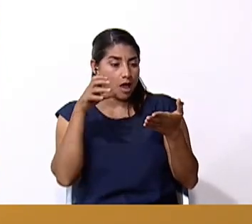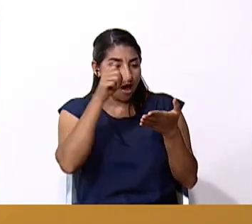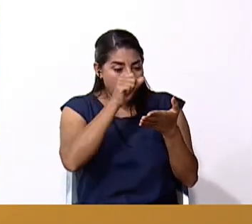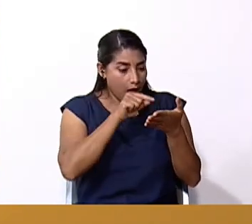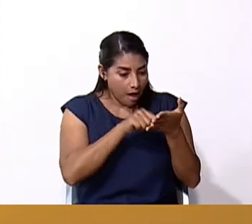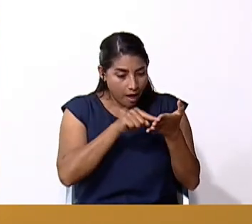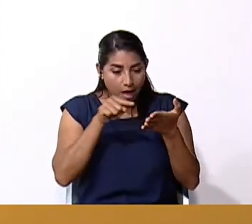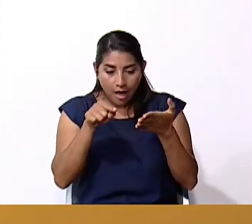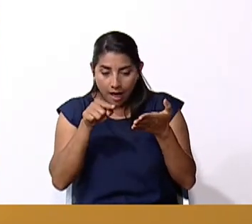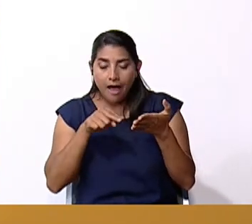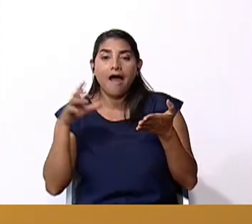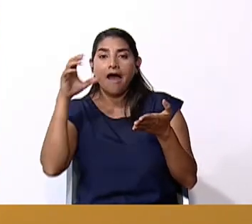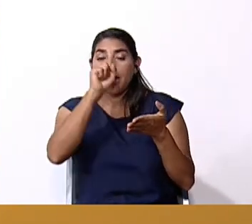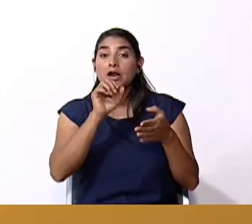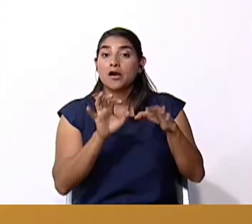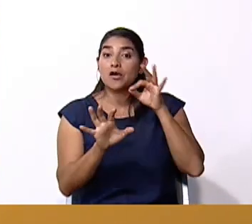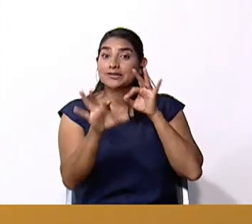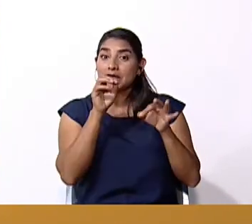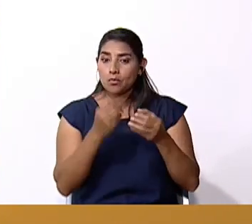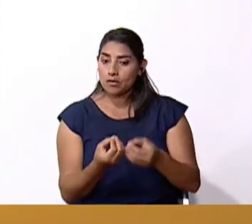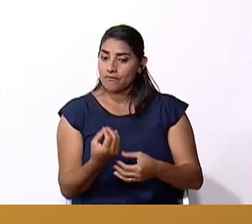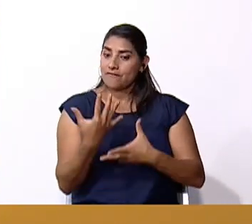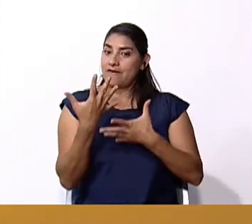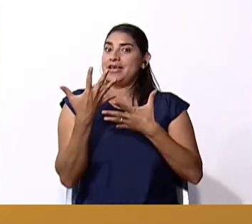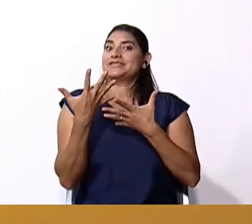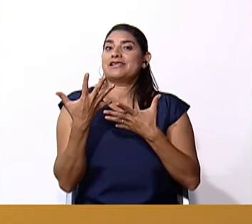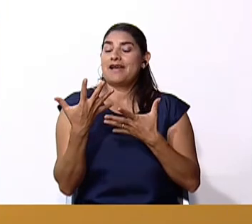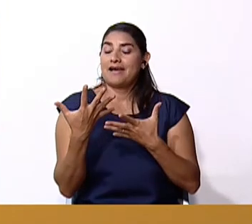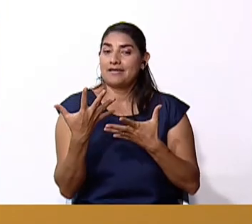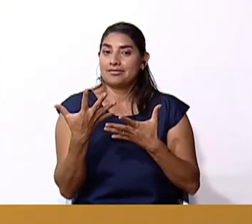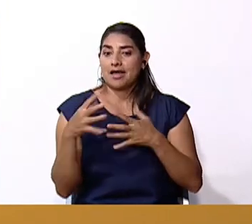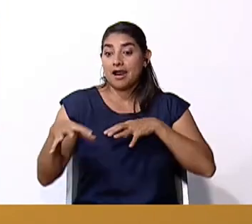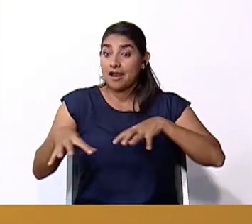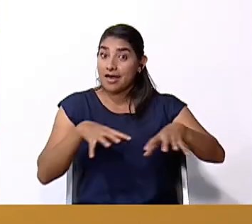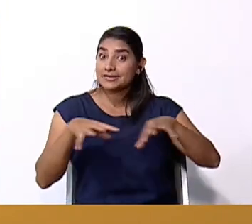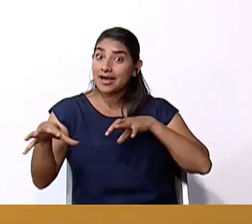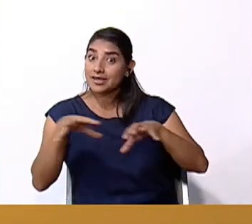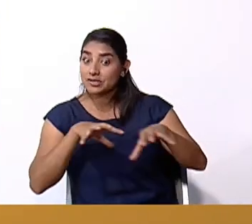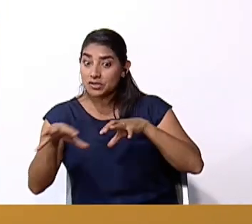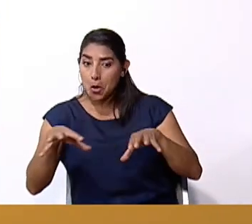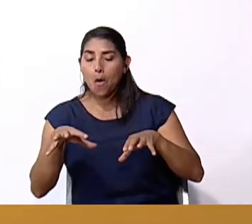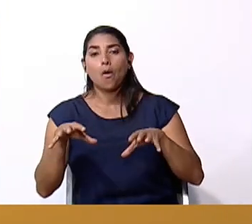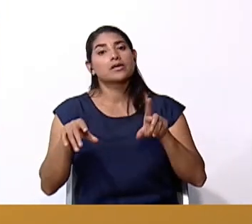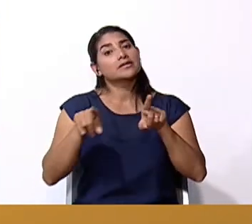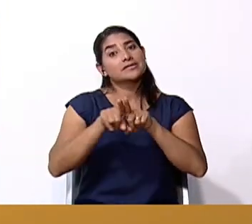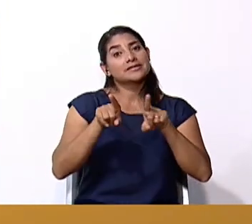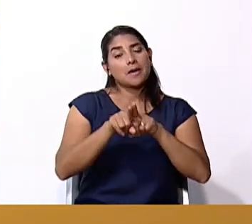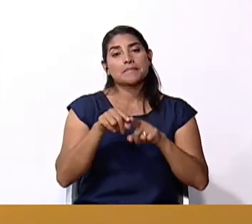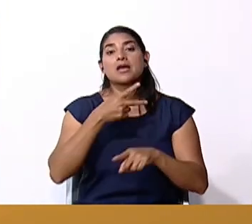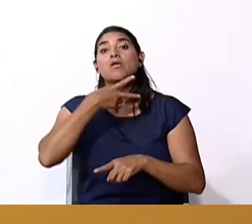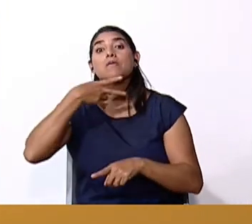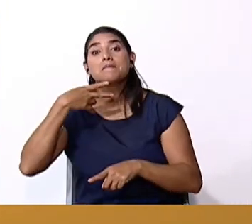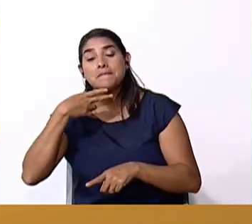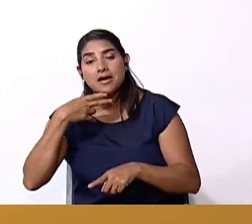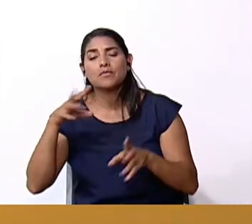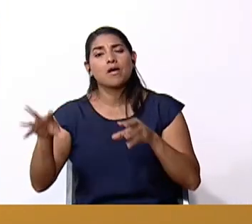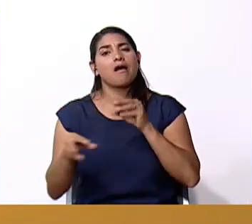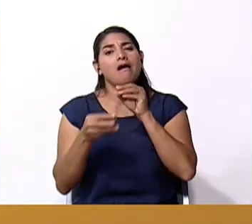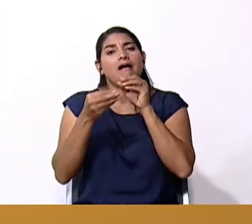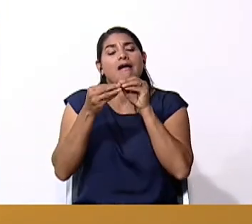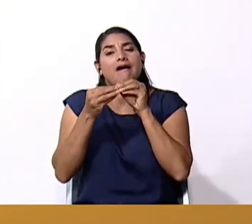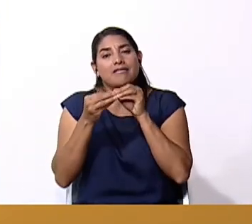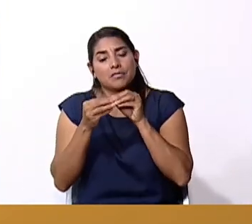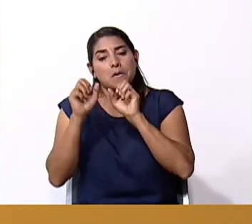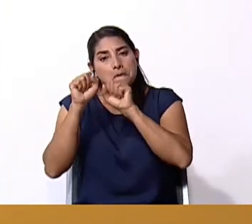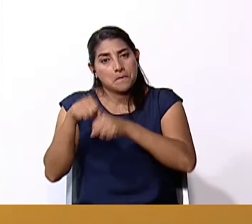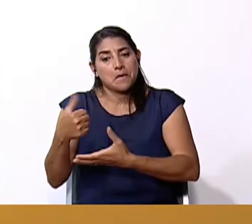encuentro adverbios que exaltan las acciones, que exaltan los verbos y además que